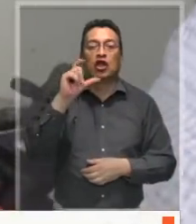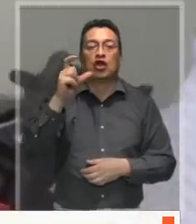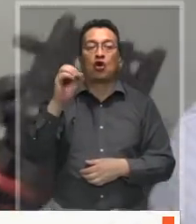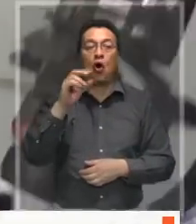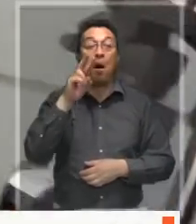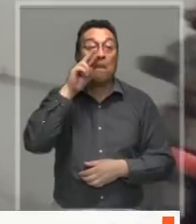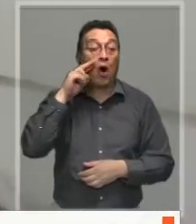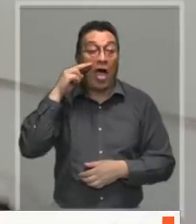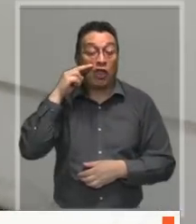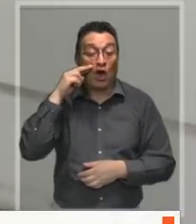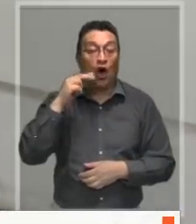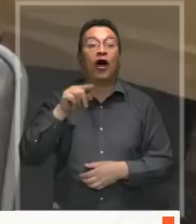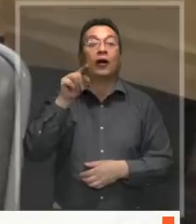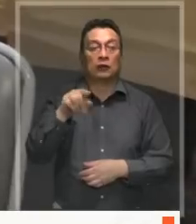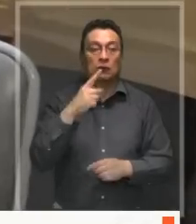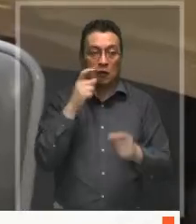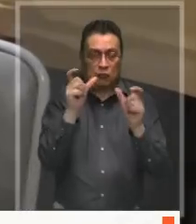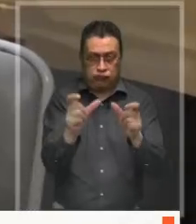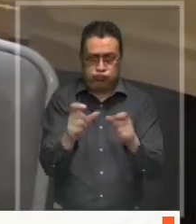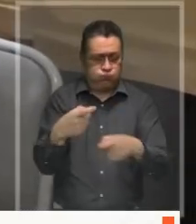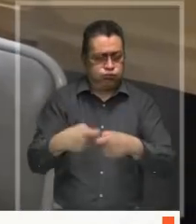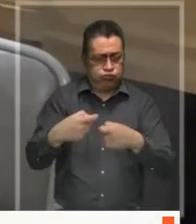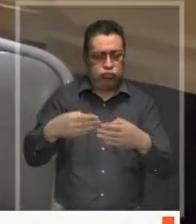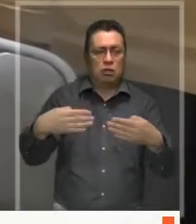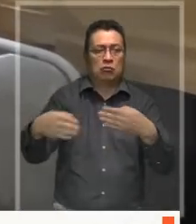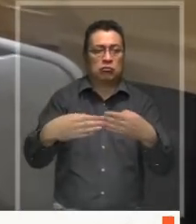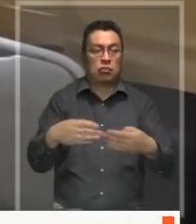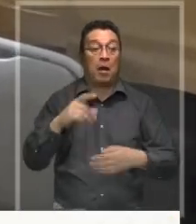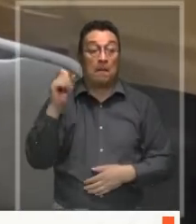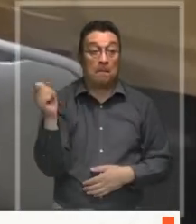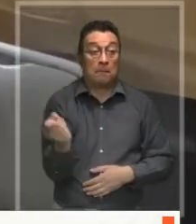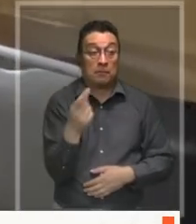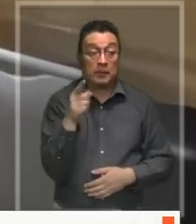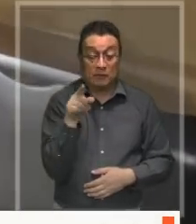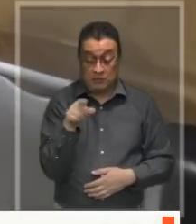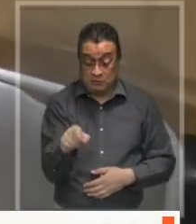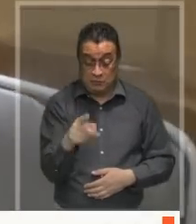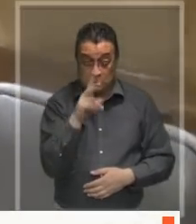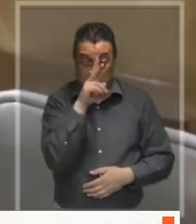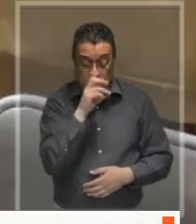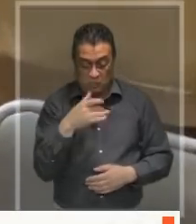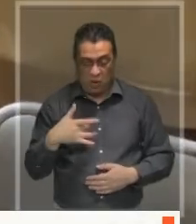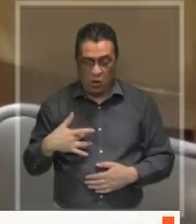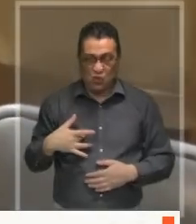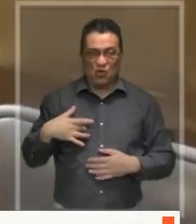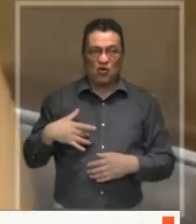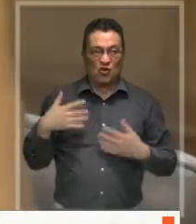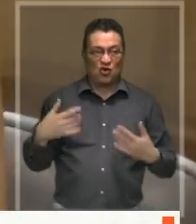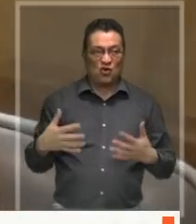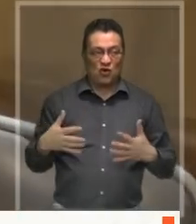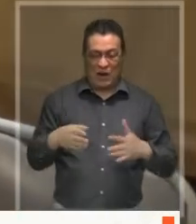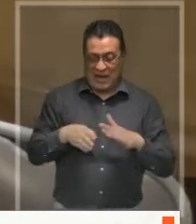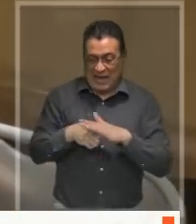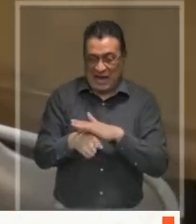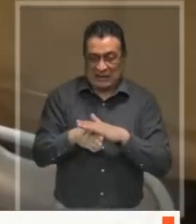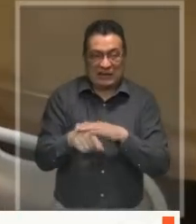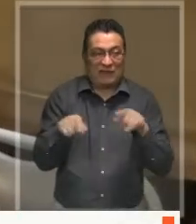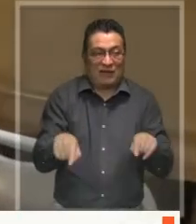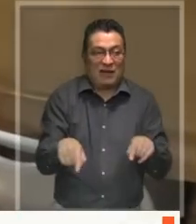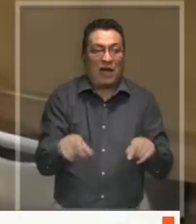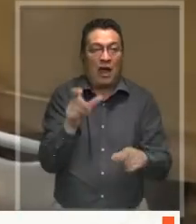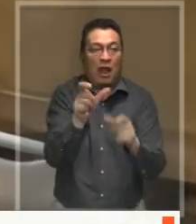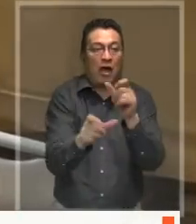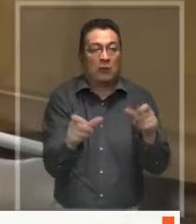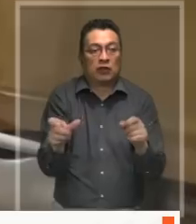férreo control en esta puerta de acceso. Y a primera vista es un poco impactante, ¿no? Ver que la accesibilidad de los